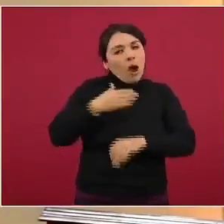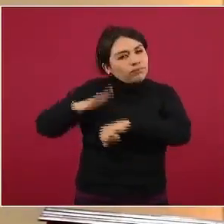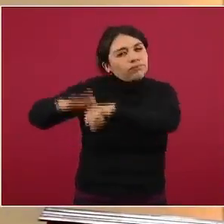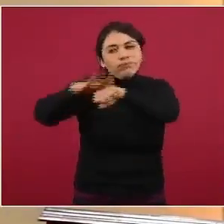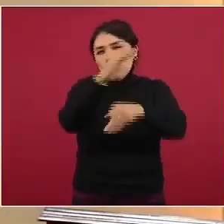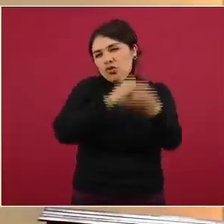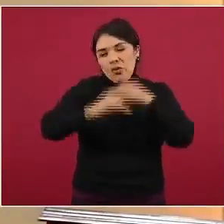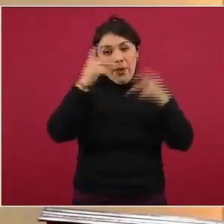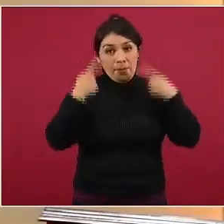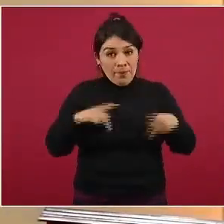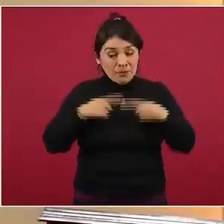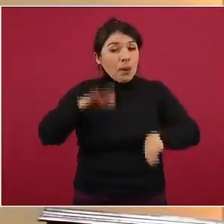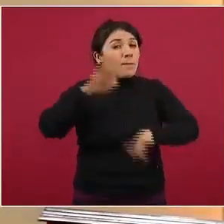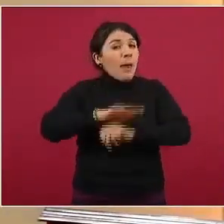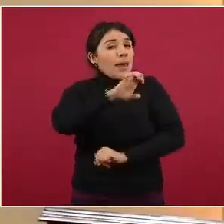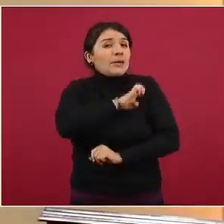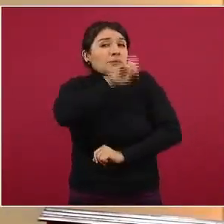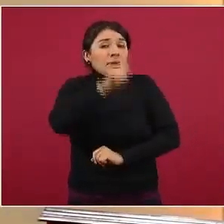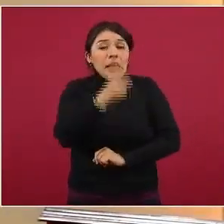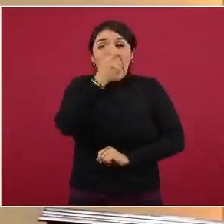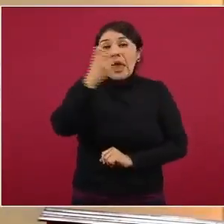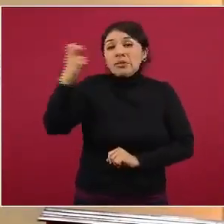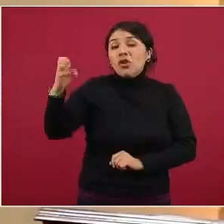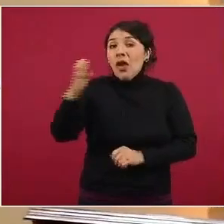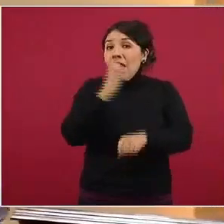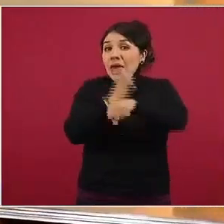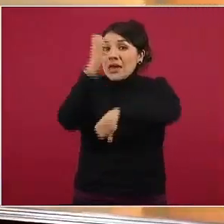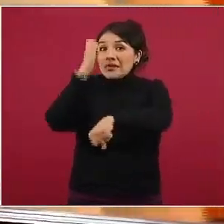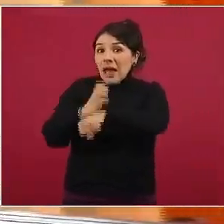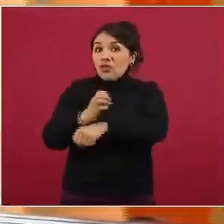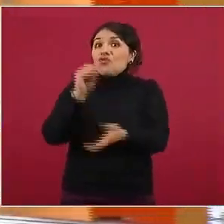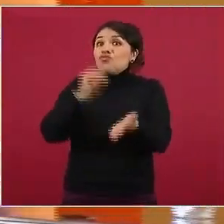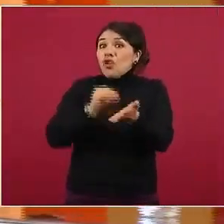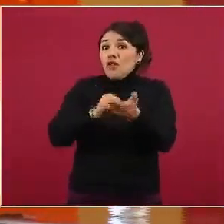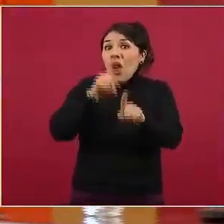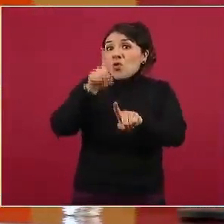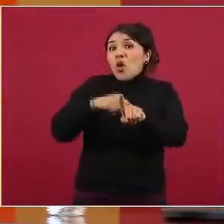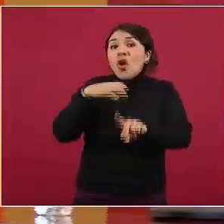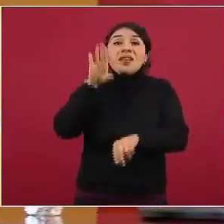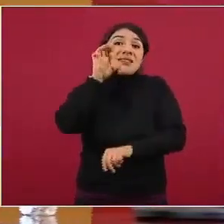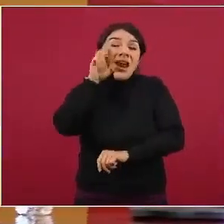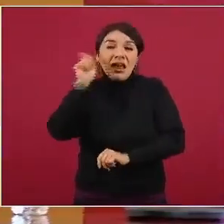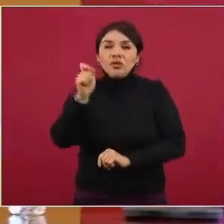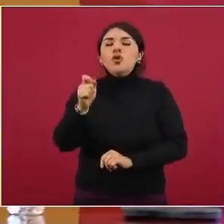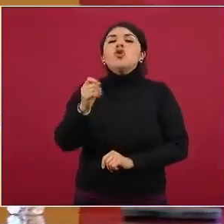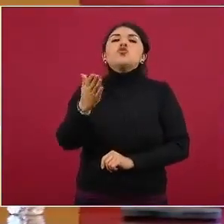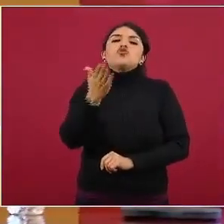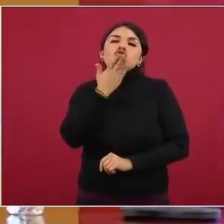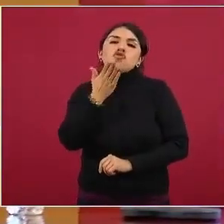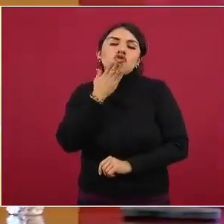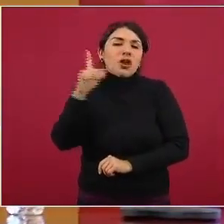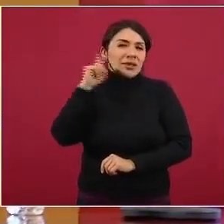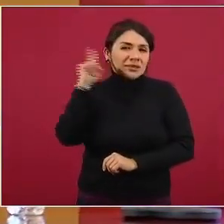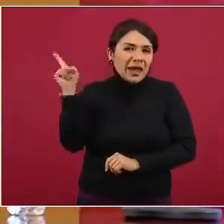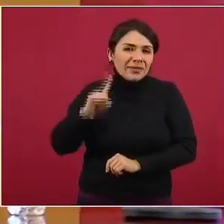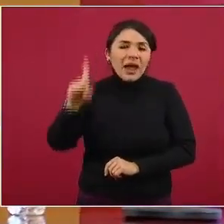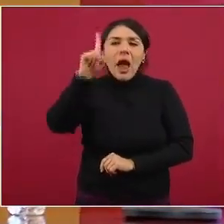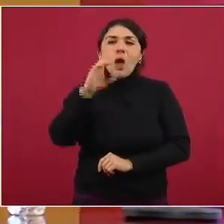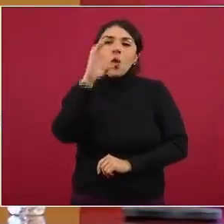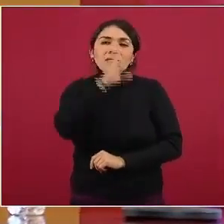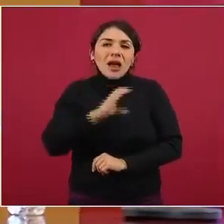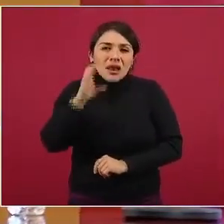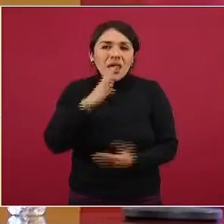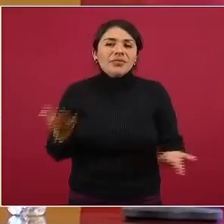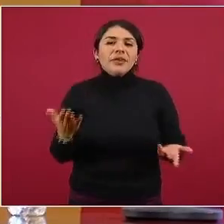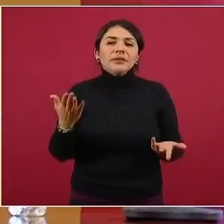toda la población, pero especialmente en estas entidades que aún estando en color naranja, como son Sonora, Zacatecas,